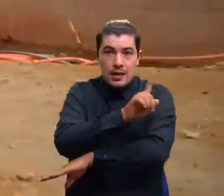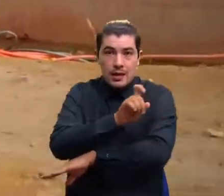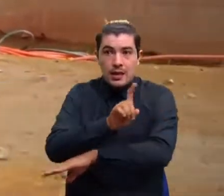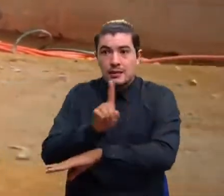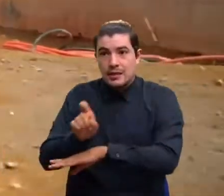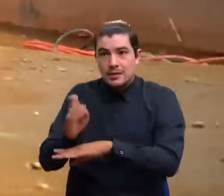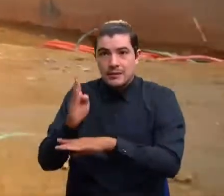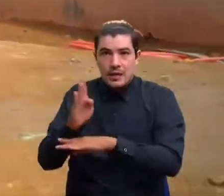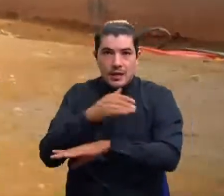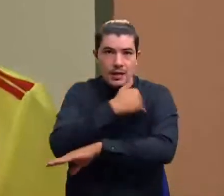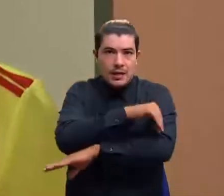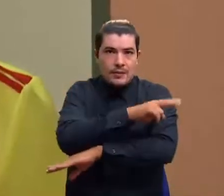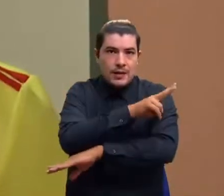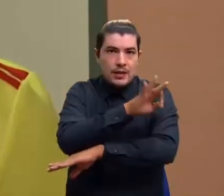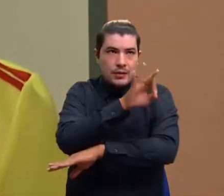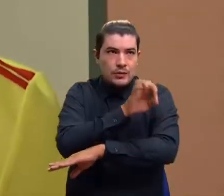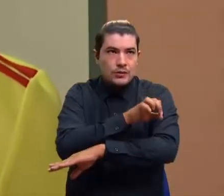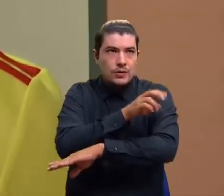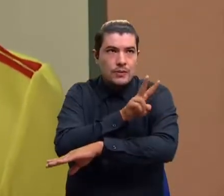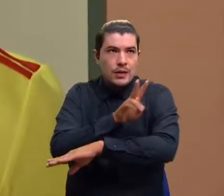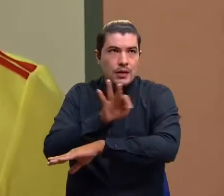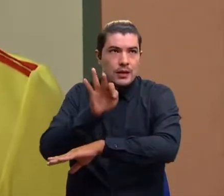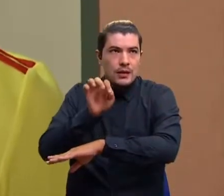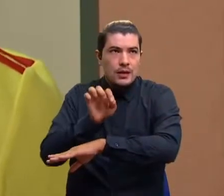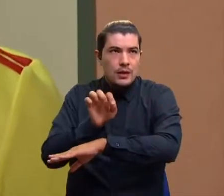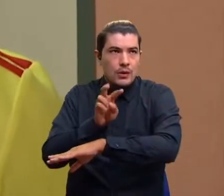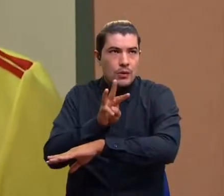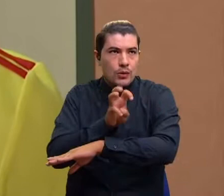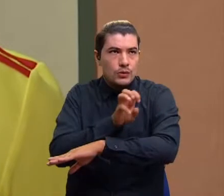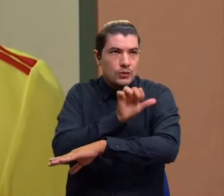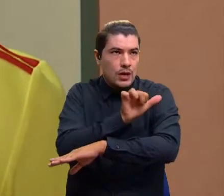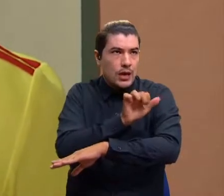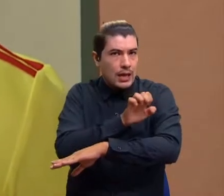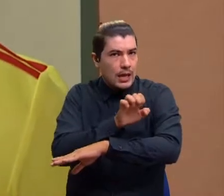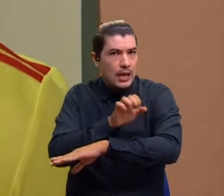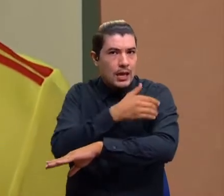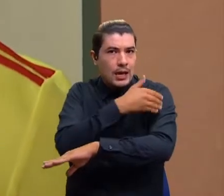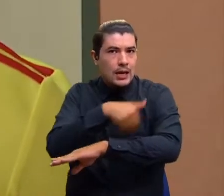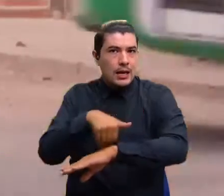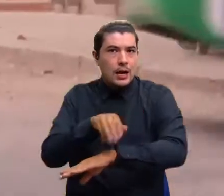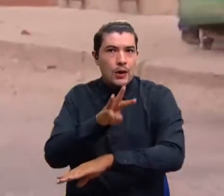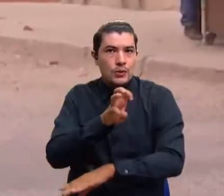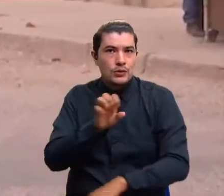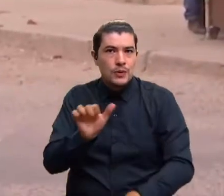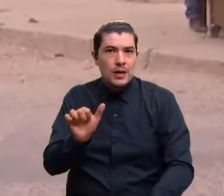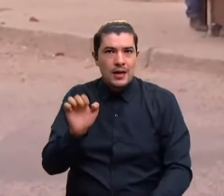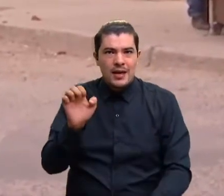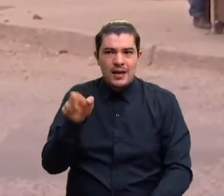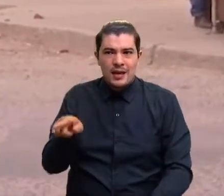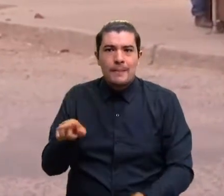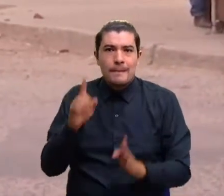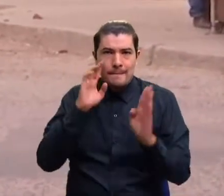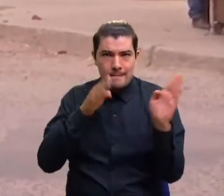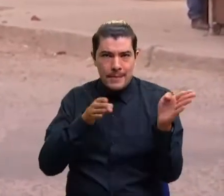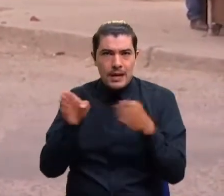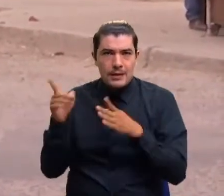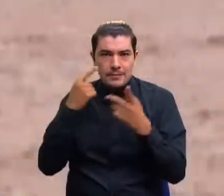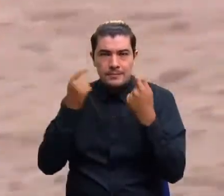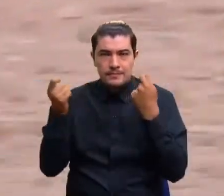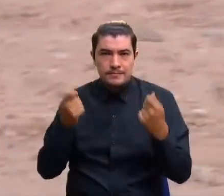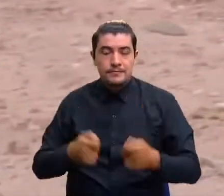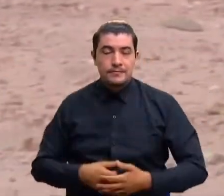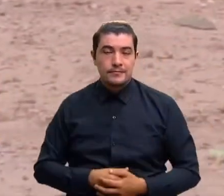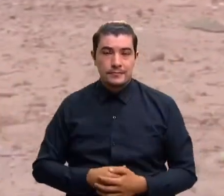entre 29 y 28, la calle 28A entre 8E y 7E y carrera 8AE. O sea, tenemos, digamos, un plan de choque. Los residentes de la